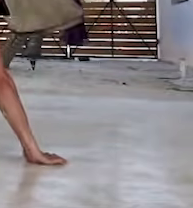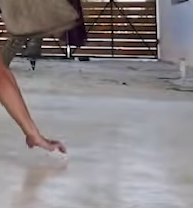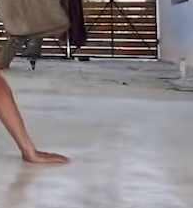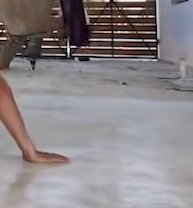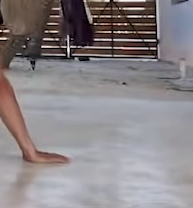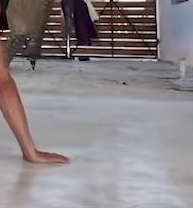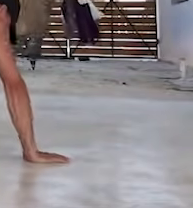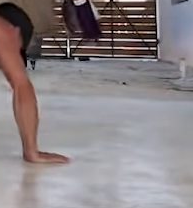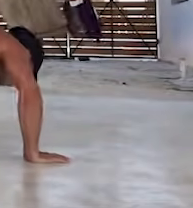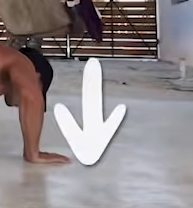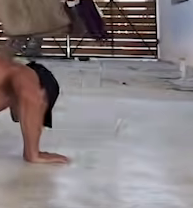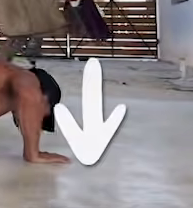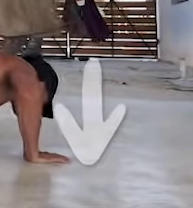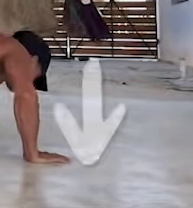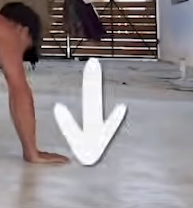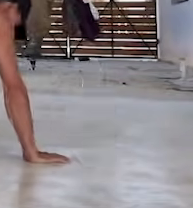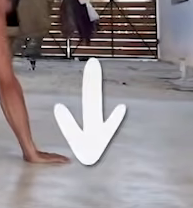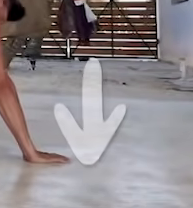2,